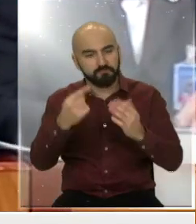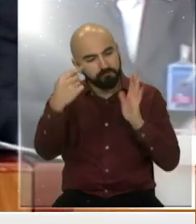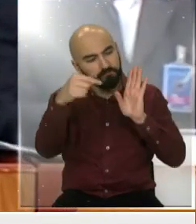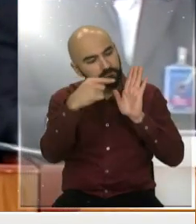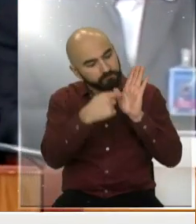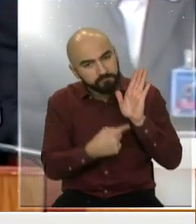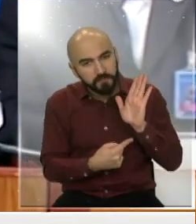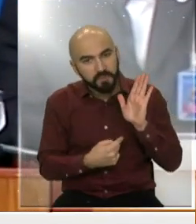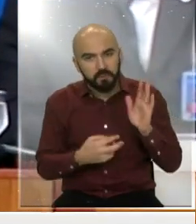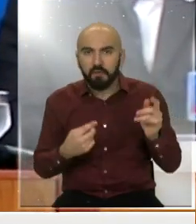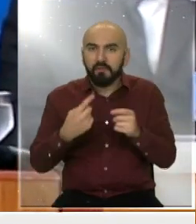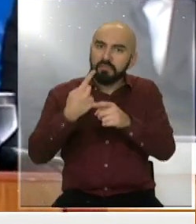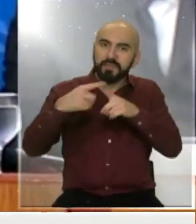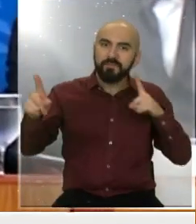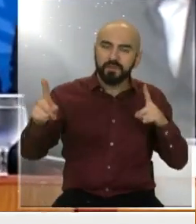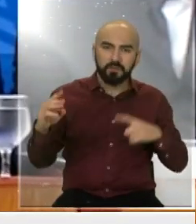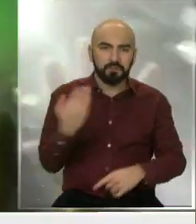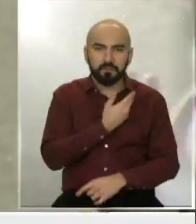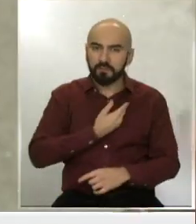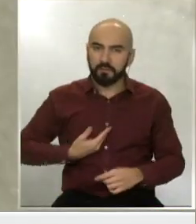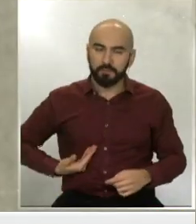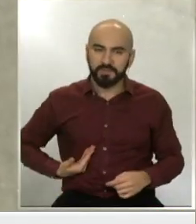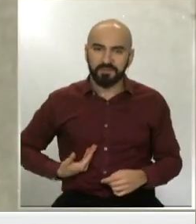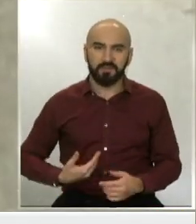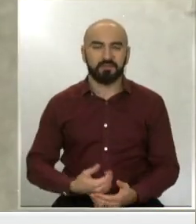muy contrarias a la del mandatario.